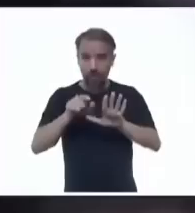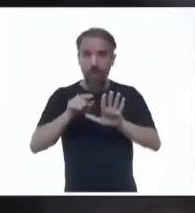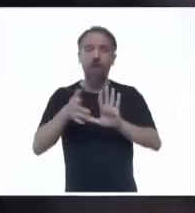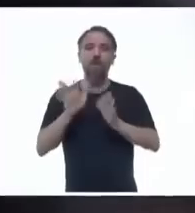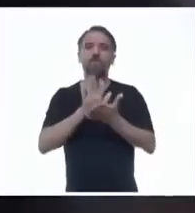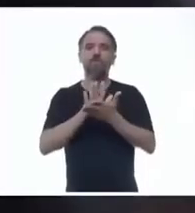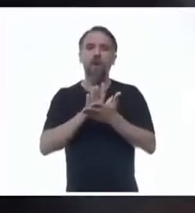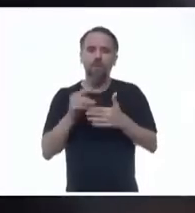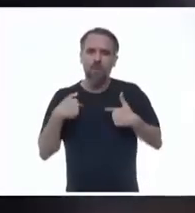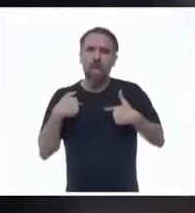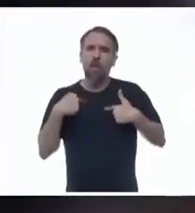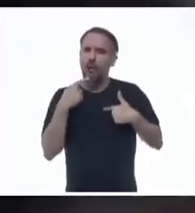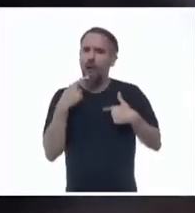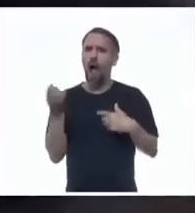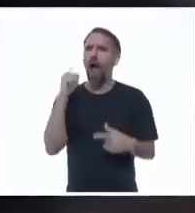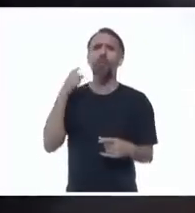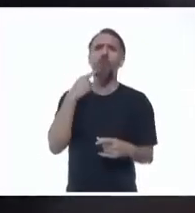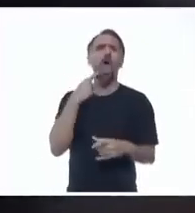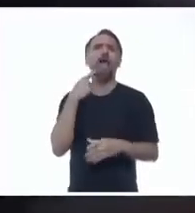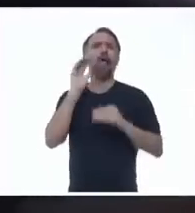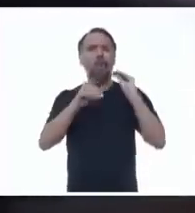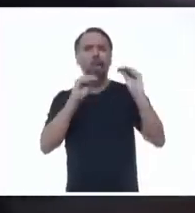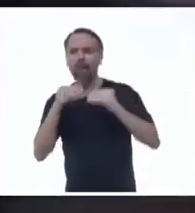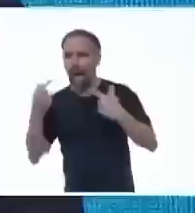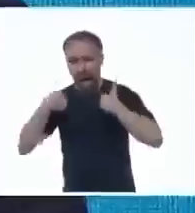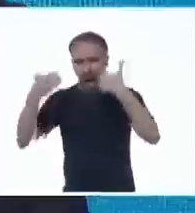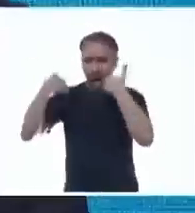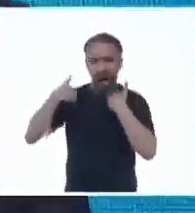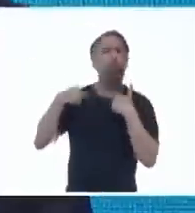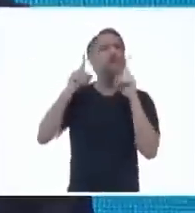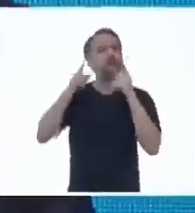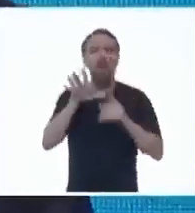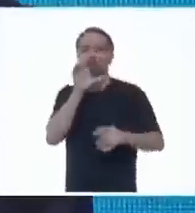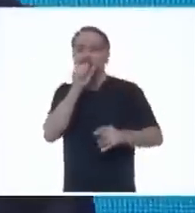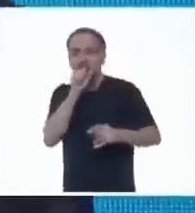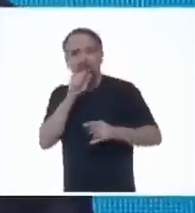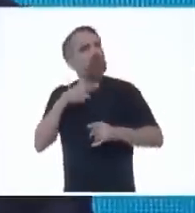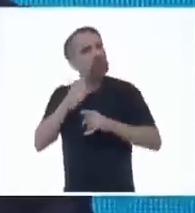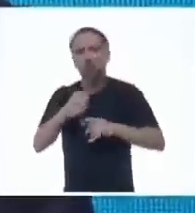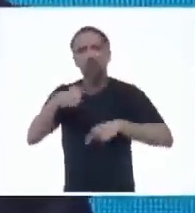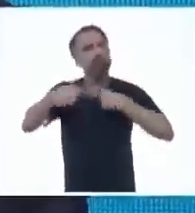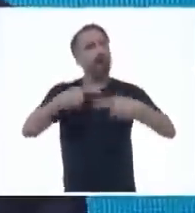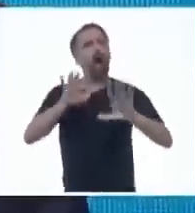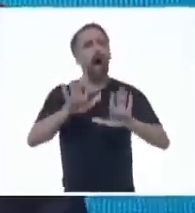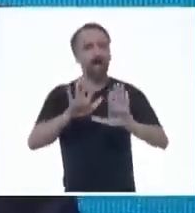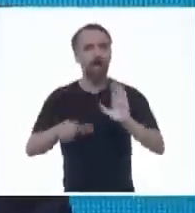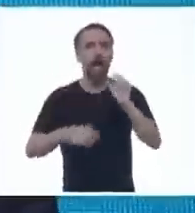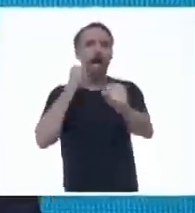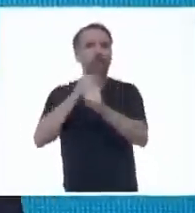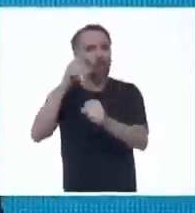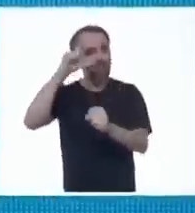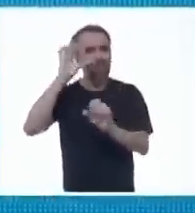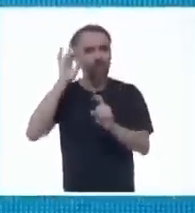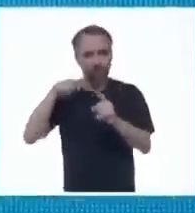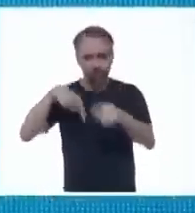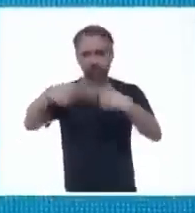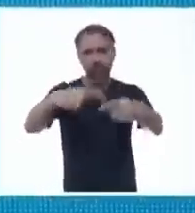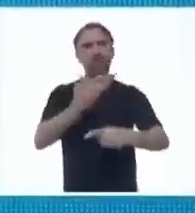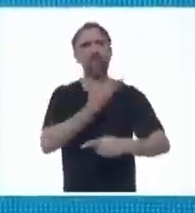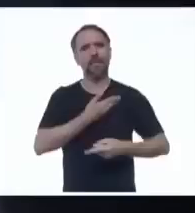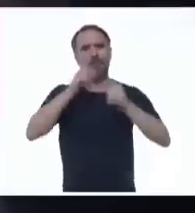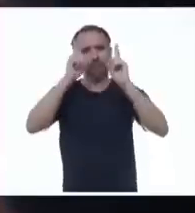valiéndome críticas, me he movido toda la vida y así me voy a mover el 10 de diciembre como presidente de la